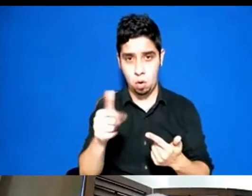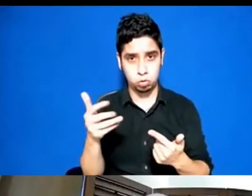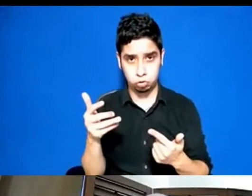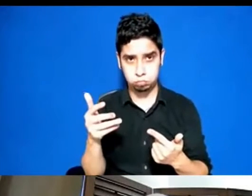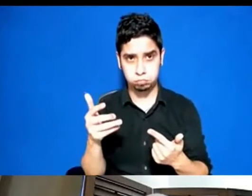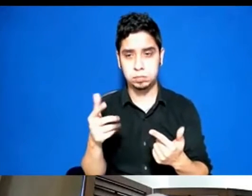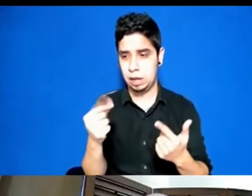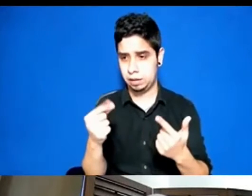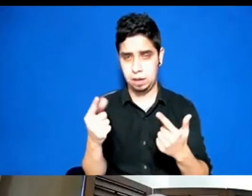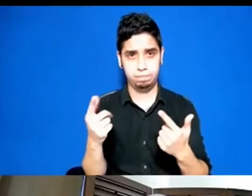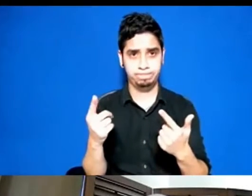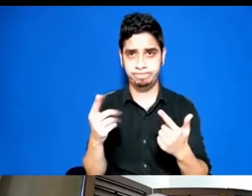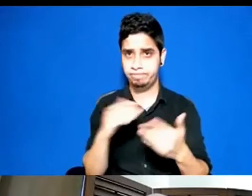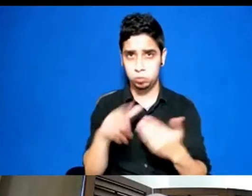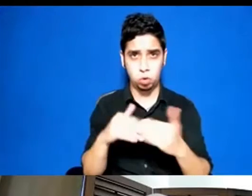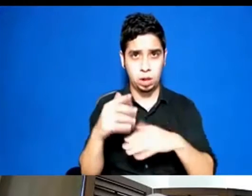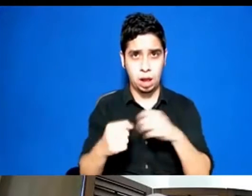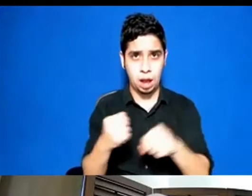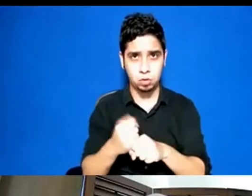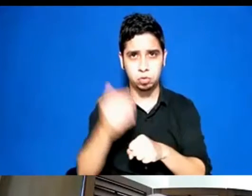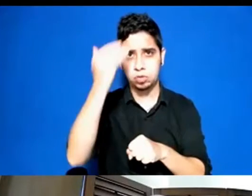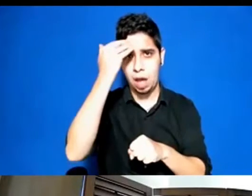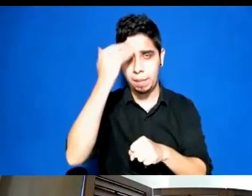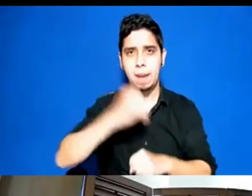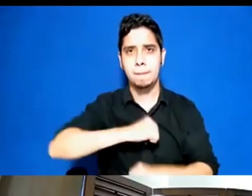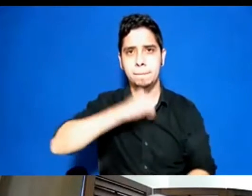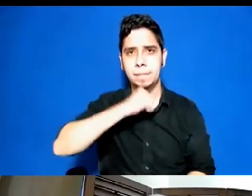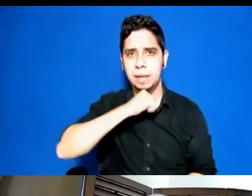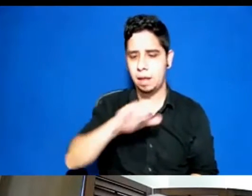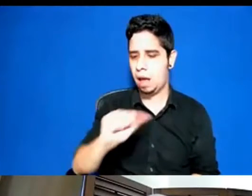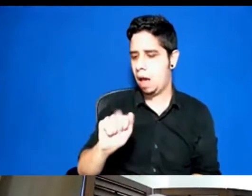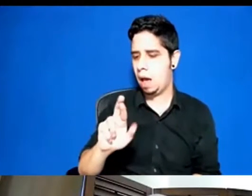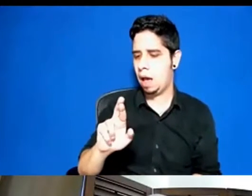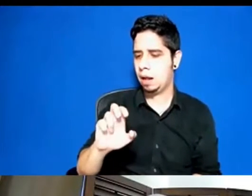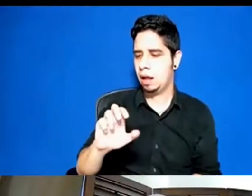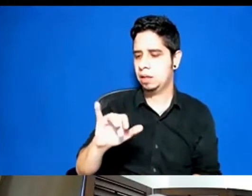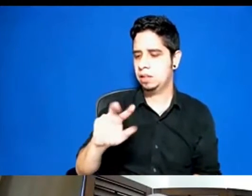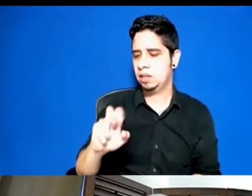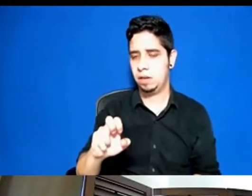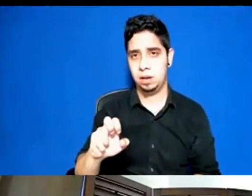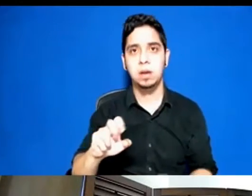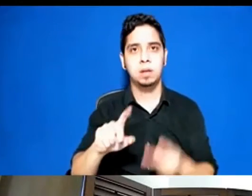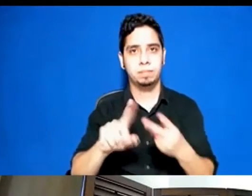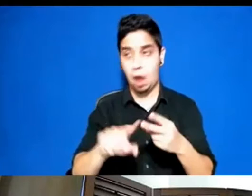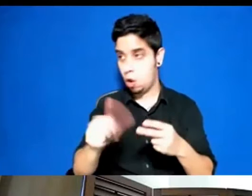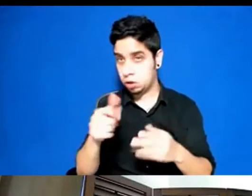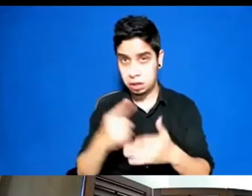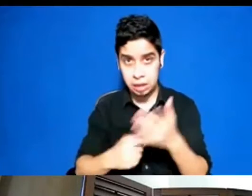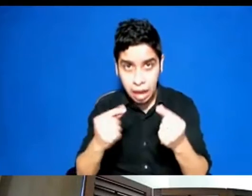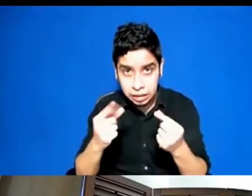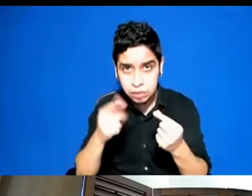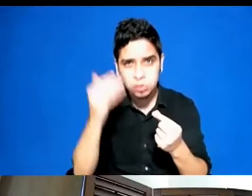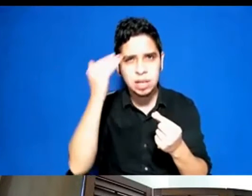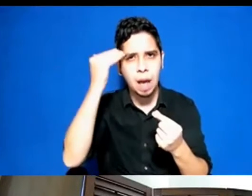todo el año en los arrecifes alrededor de Puerto Rico, y hay una que se come la hierba marina, hay otra que se pasa limpiando el